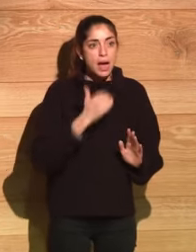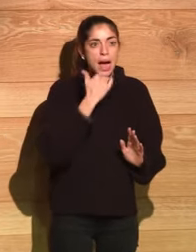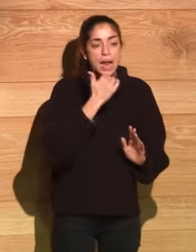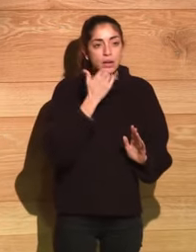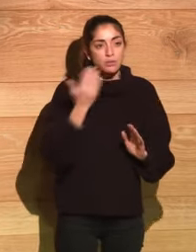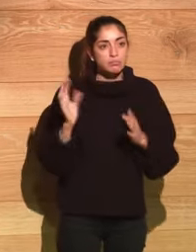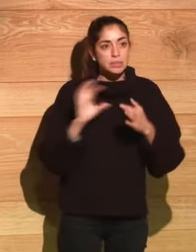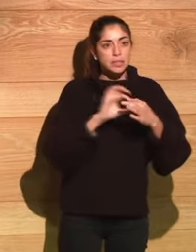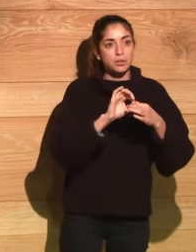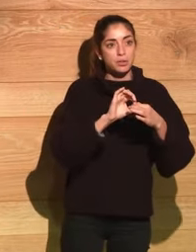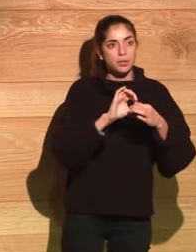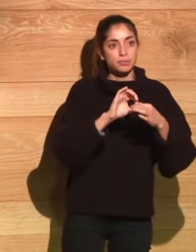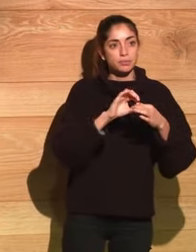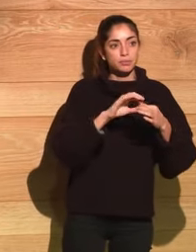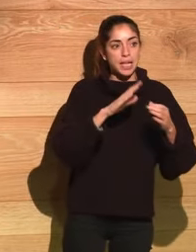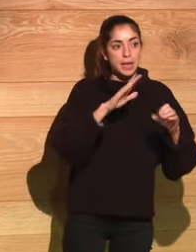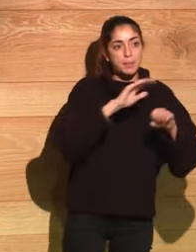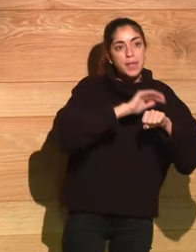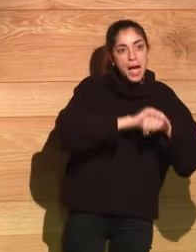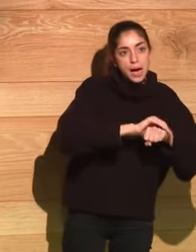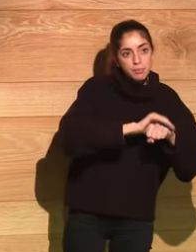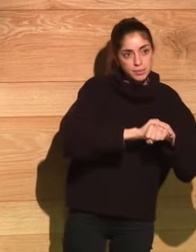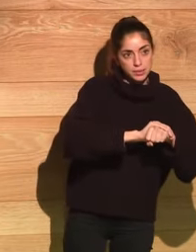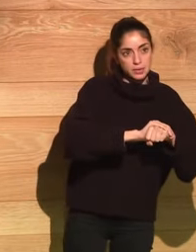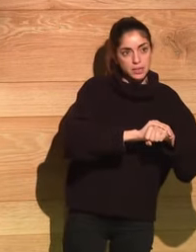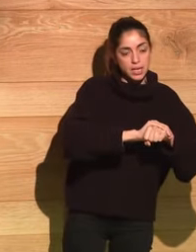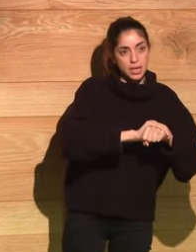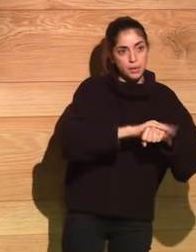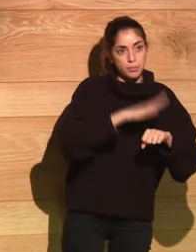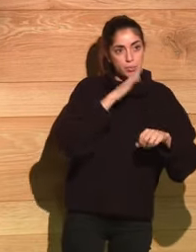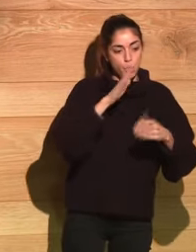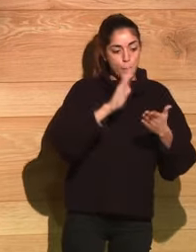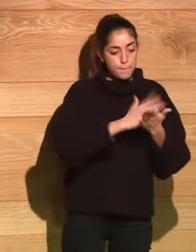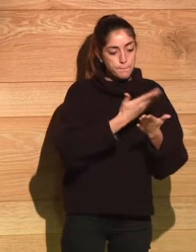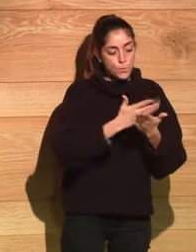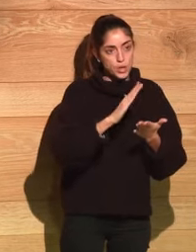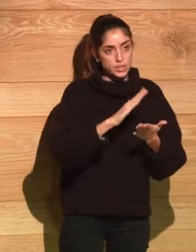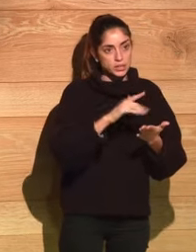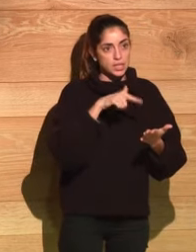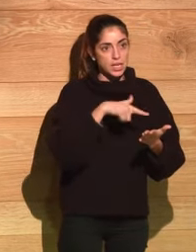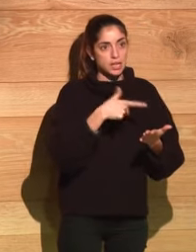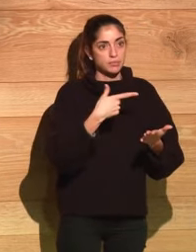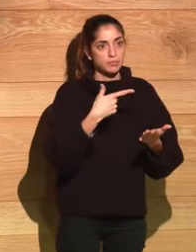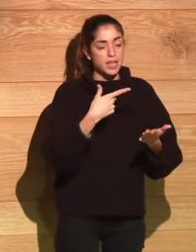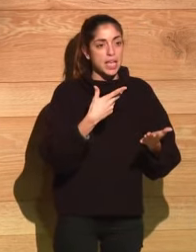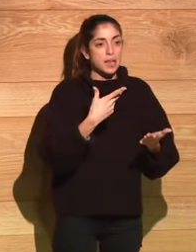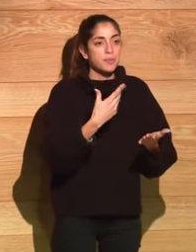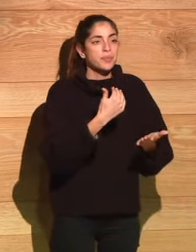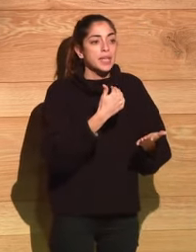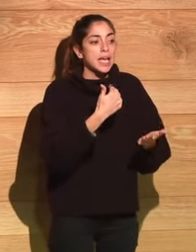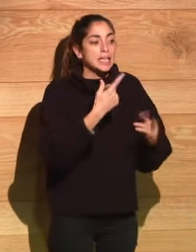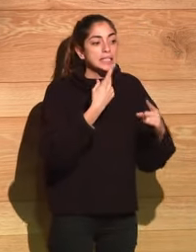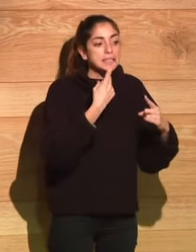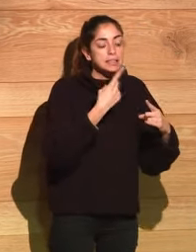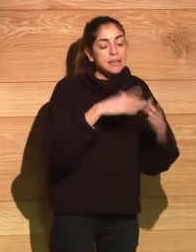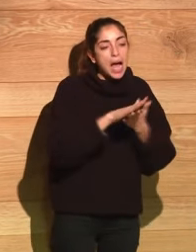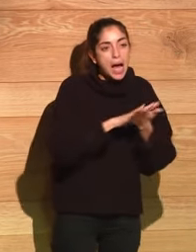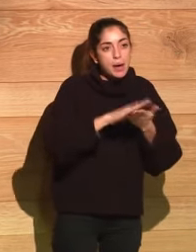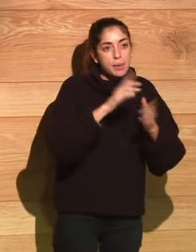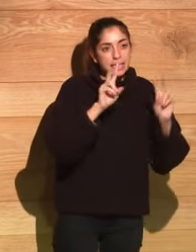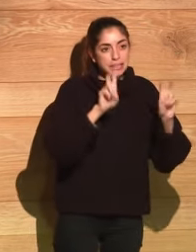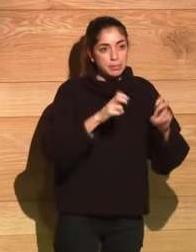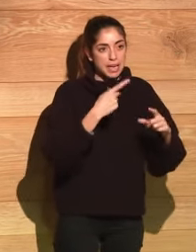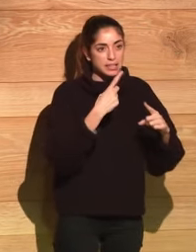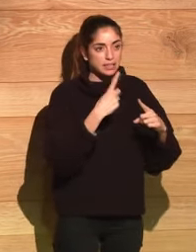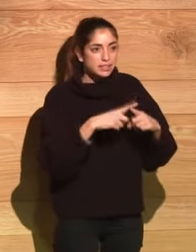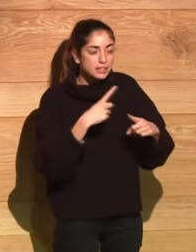amistad, es una poesía en la que no es que se banalice el sexo, pero sí se pone una distancia, es